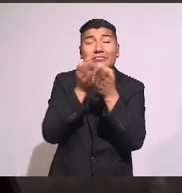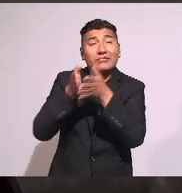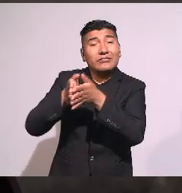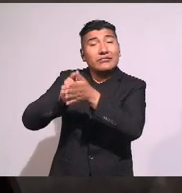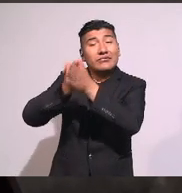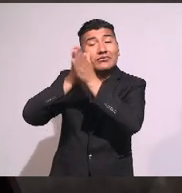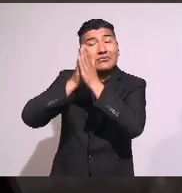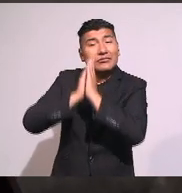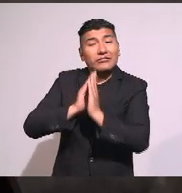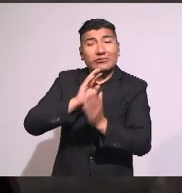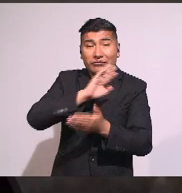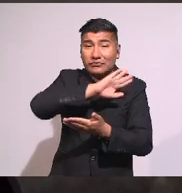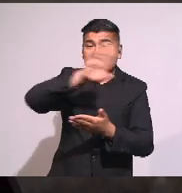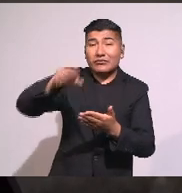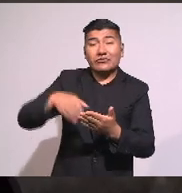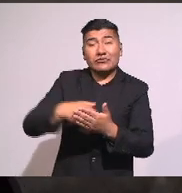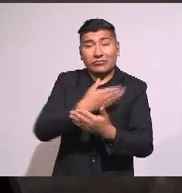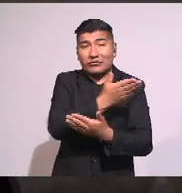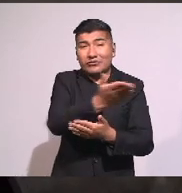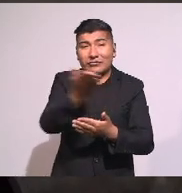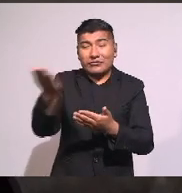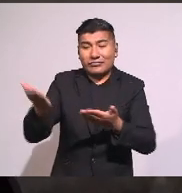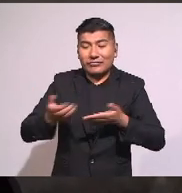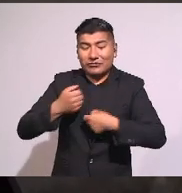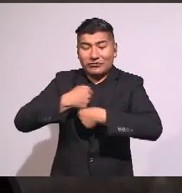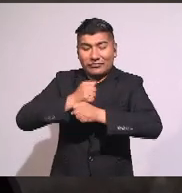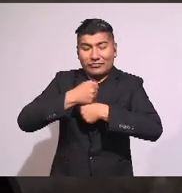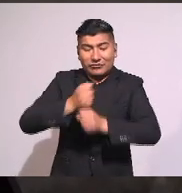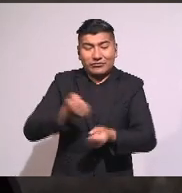pide a todos generar vida.